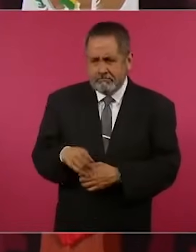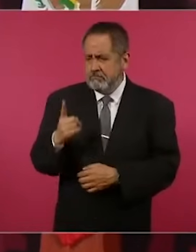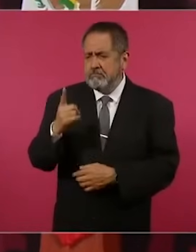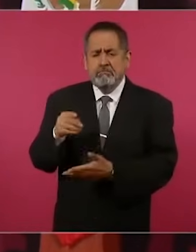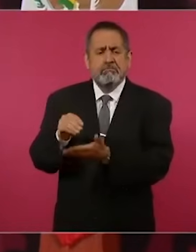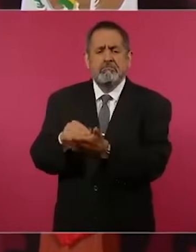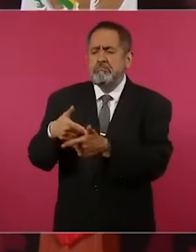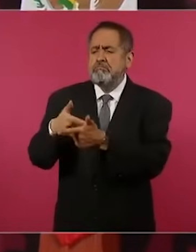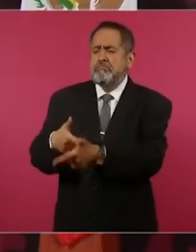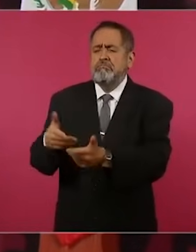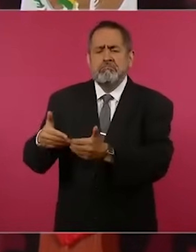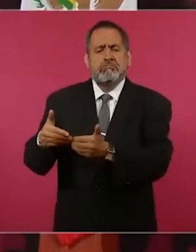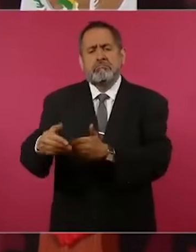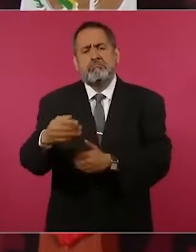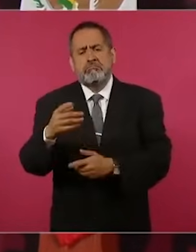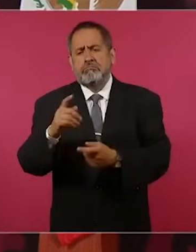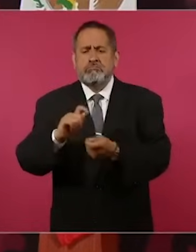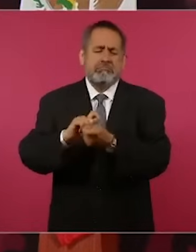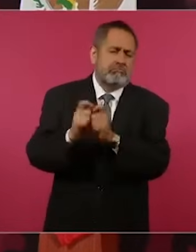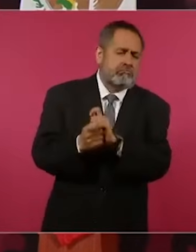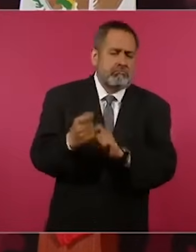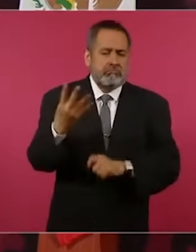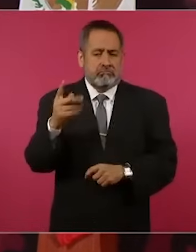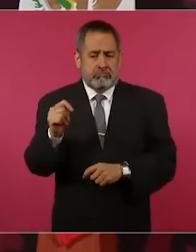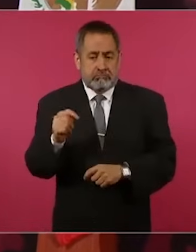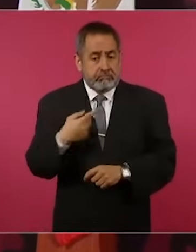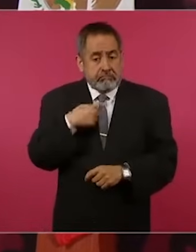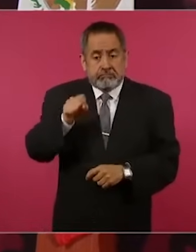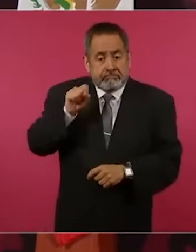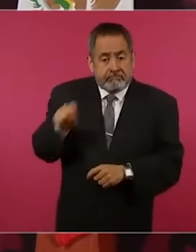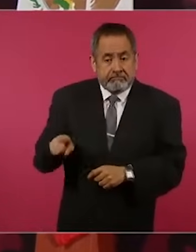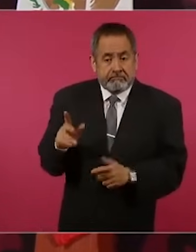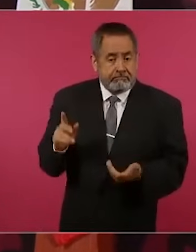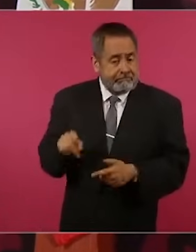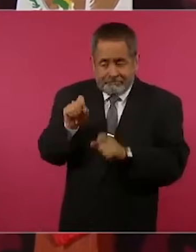Continúa con la transformación, pues es, ella es